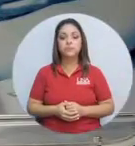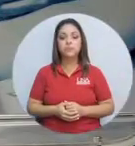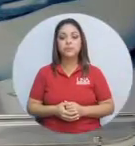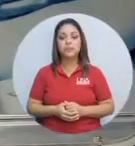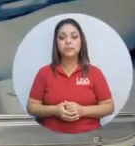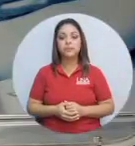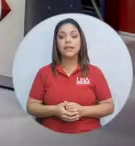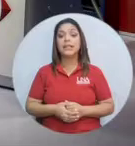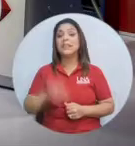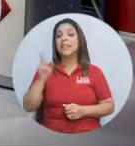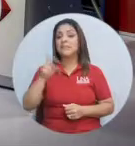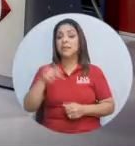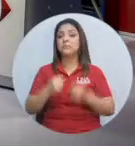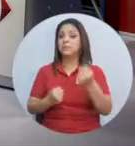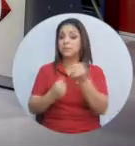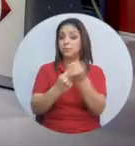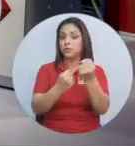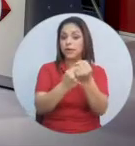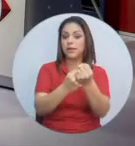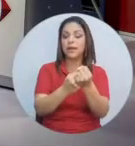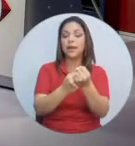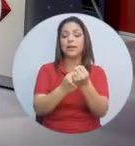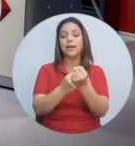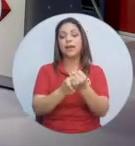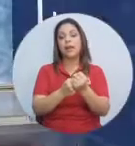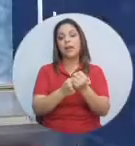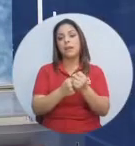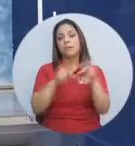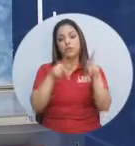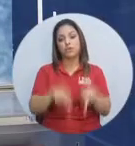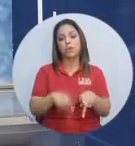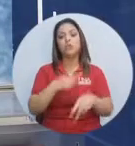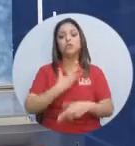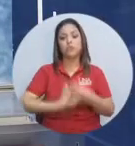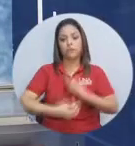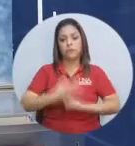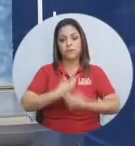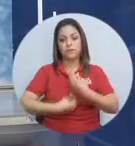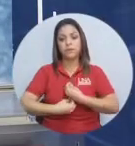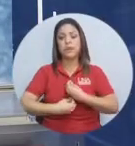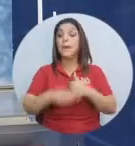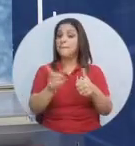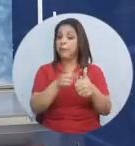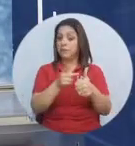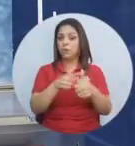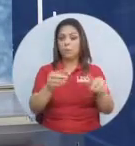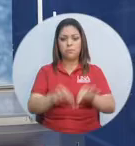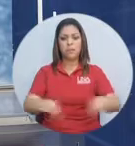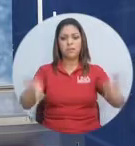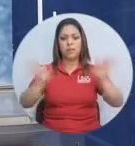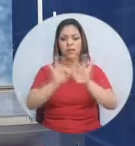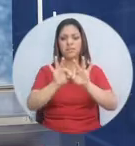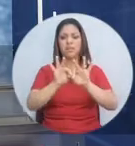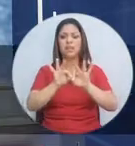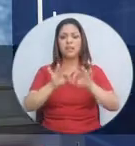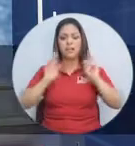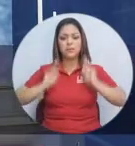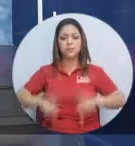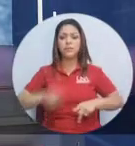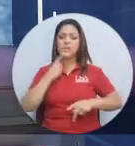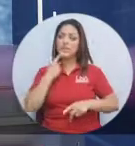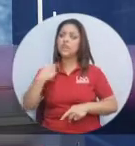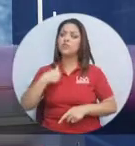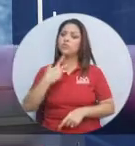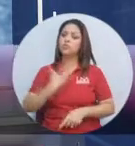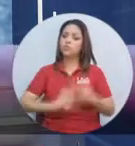solita. ¿Y cómo apoyar a la víctima? Porque primero, muy importante que la víctima se reconozca como tal, ¿verdad? Que eso no lo vea como